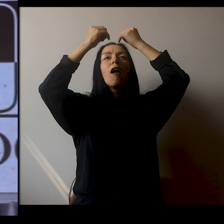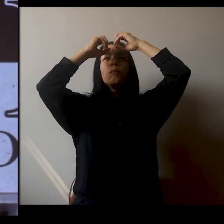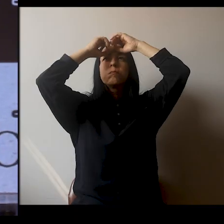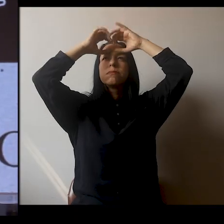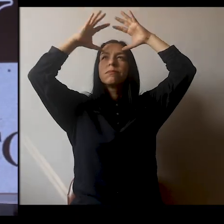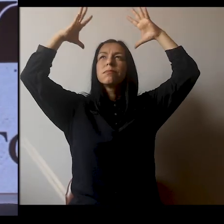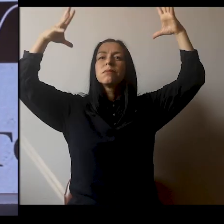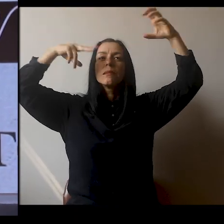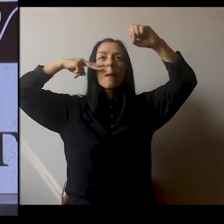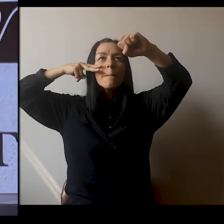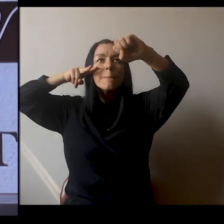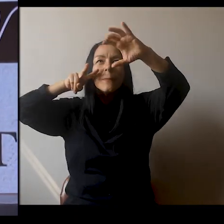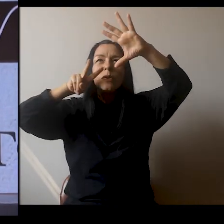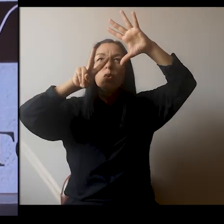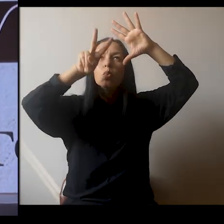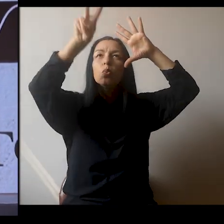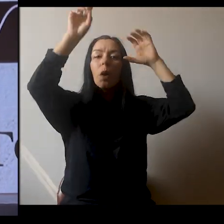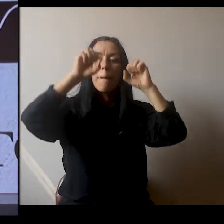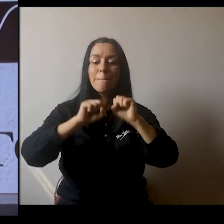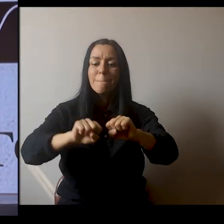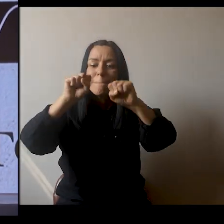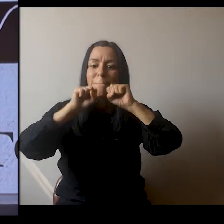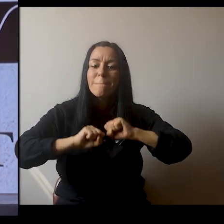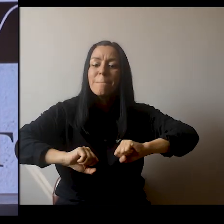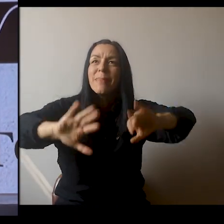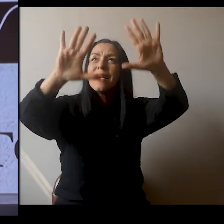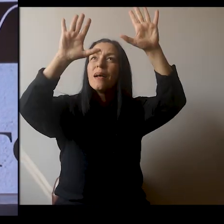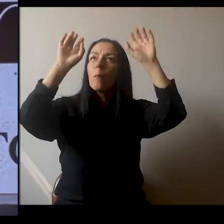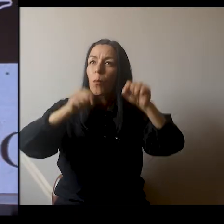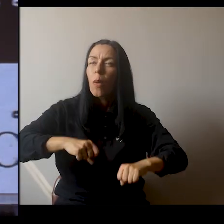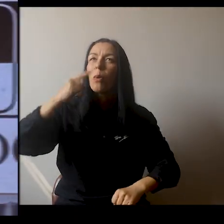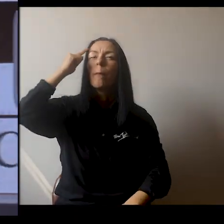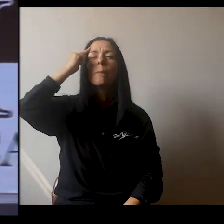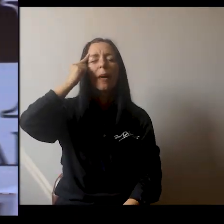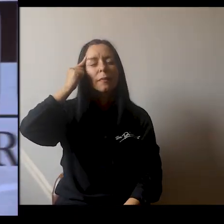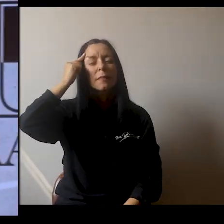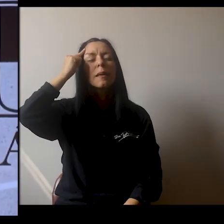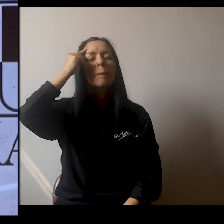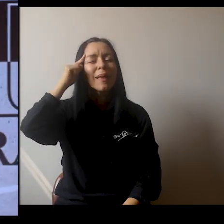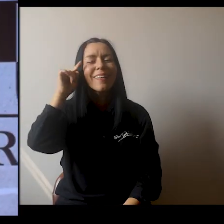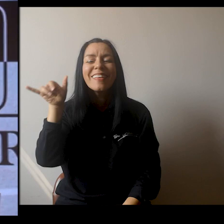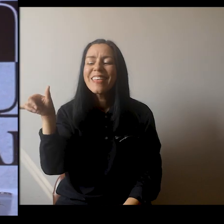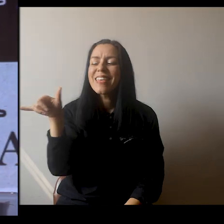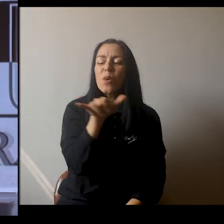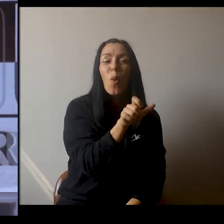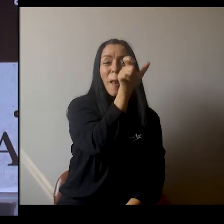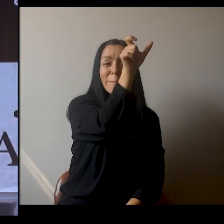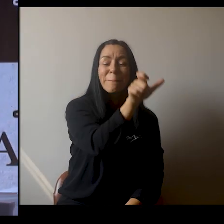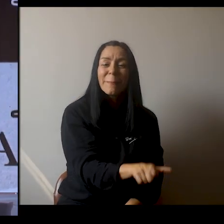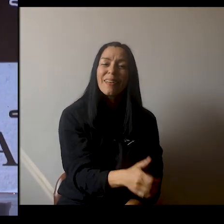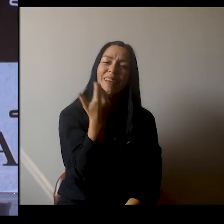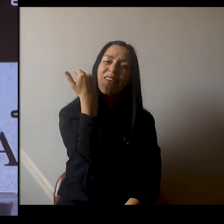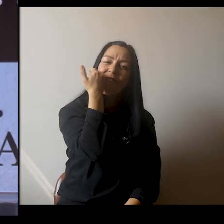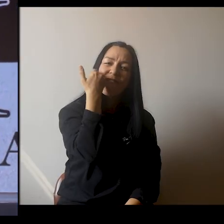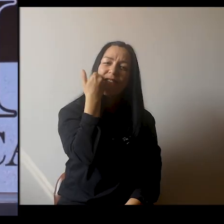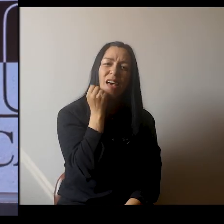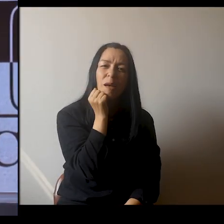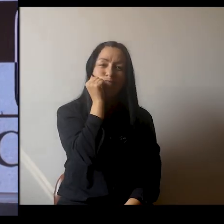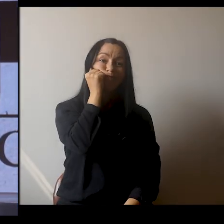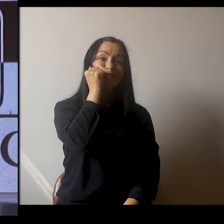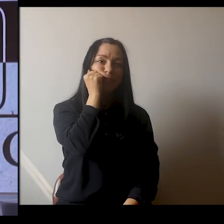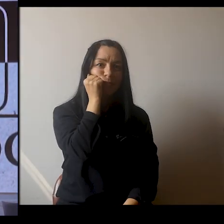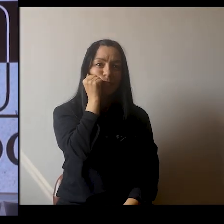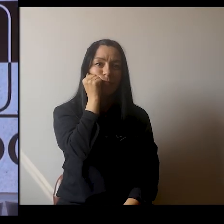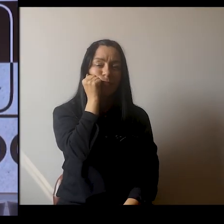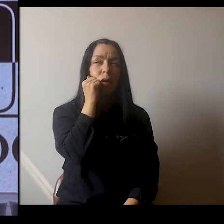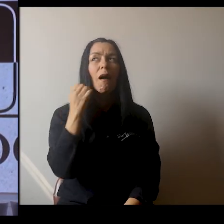puedo imaginar, puedo visualizar el milagro, lo puedo pensar. Eso fue lo que le pasó a la mujer que padecía del